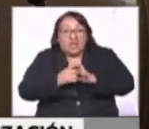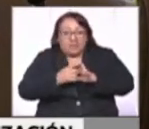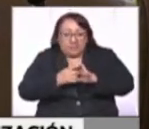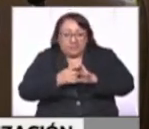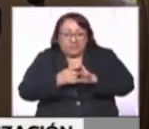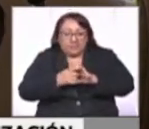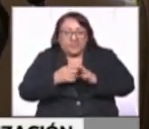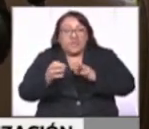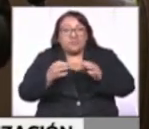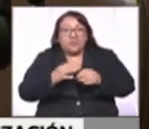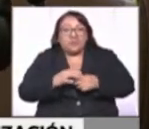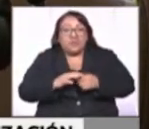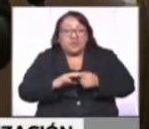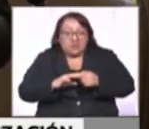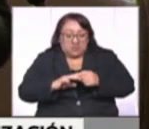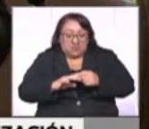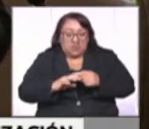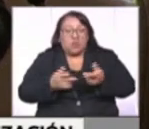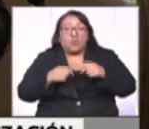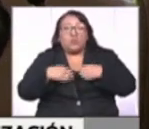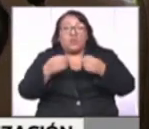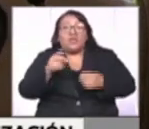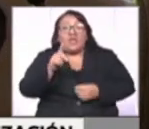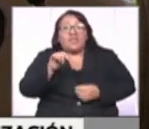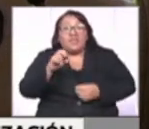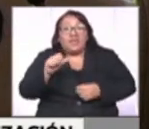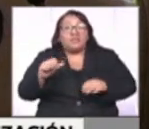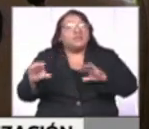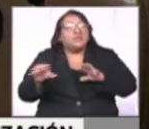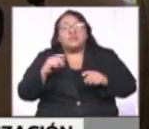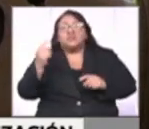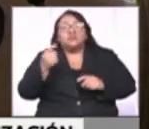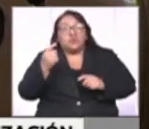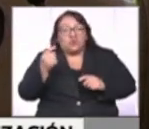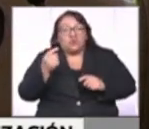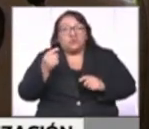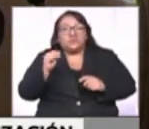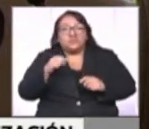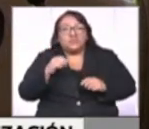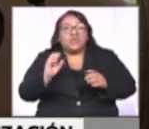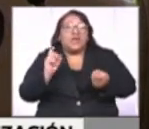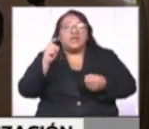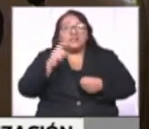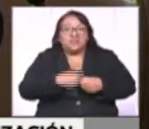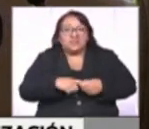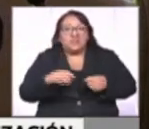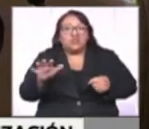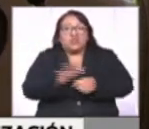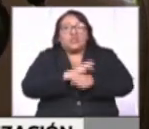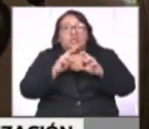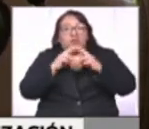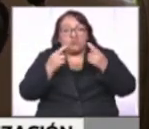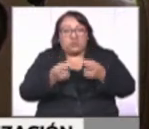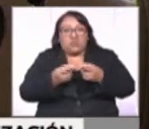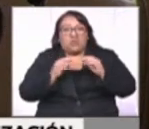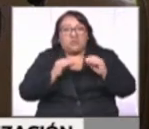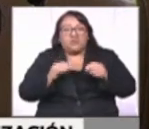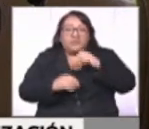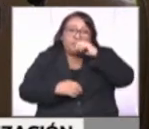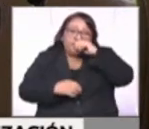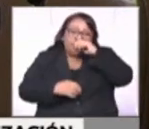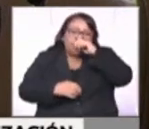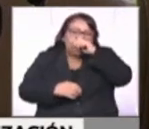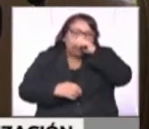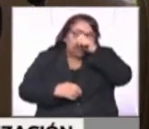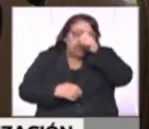en claro que el otorgamiento de la dieta se realizará solo si se asiste al total de sesiones convocadas.